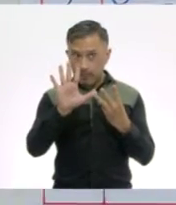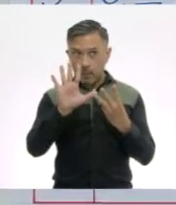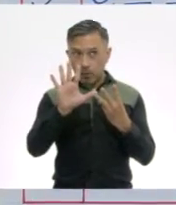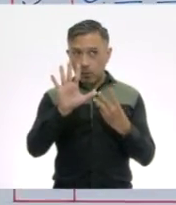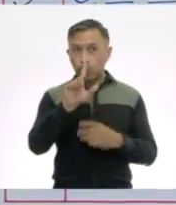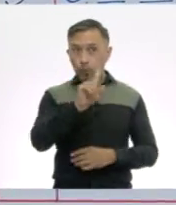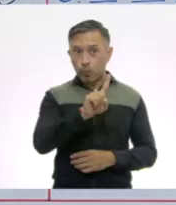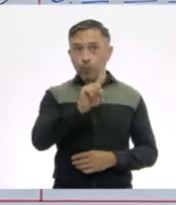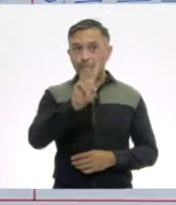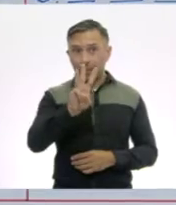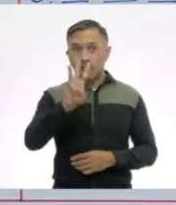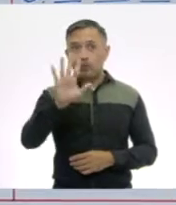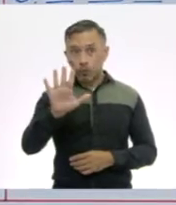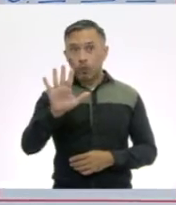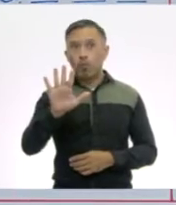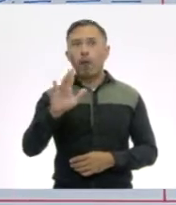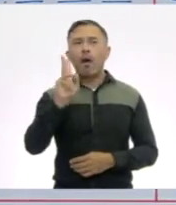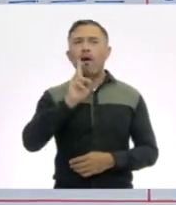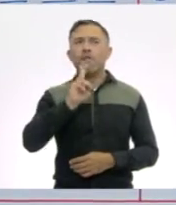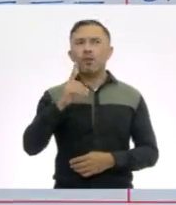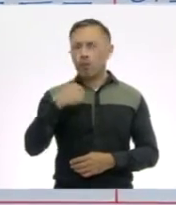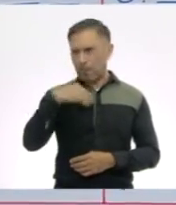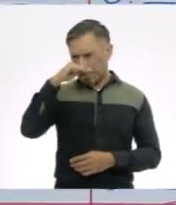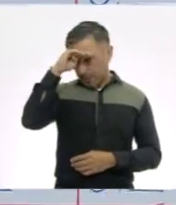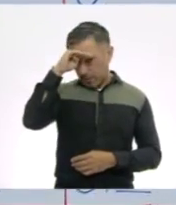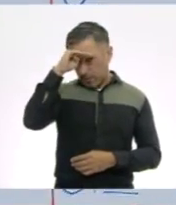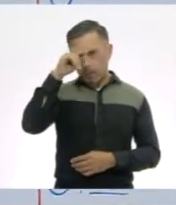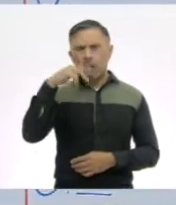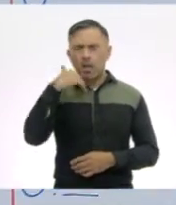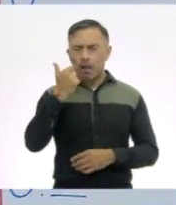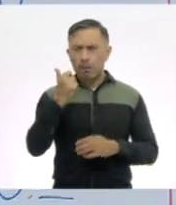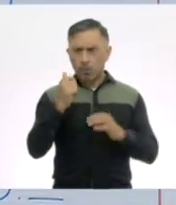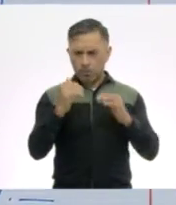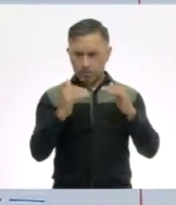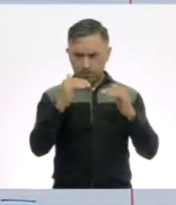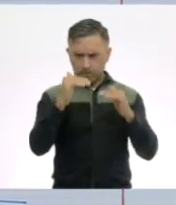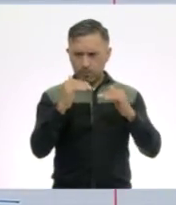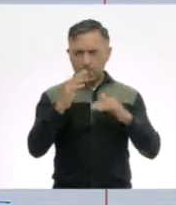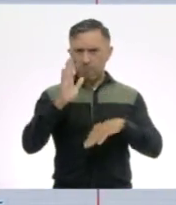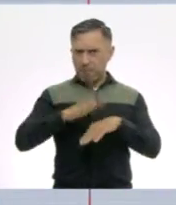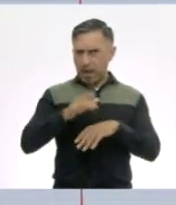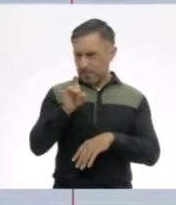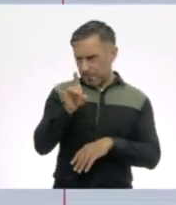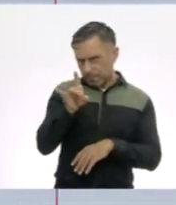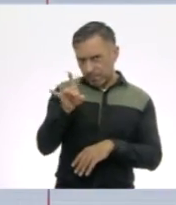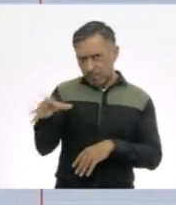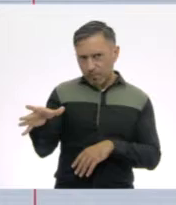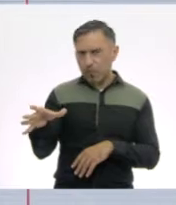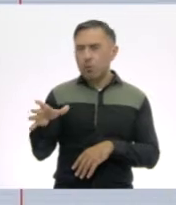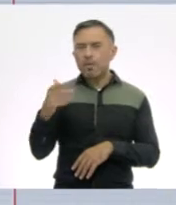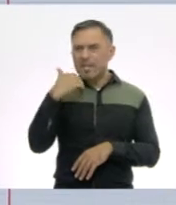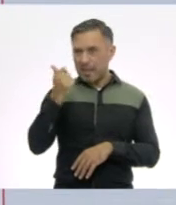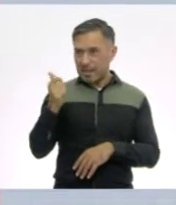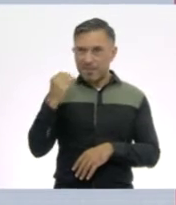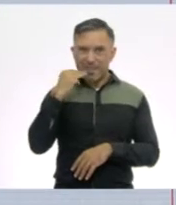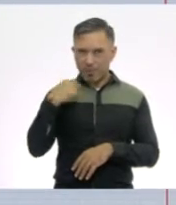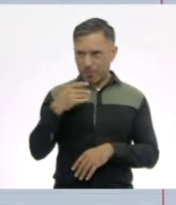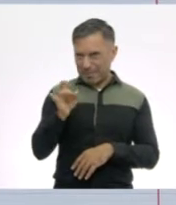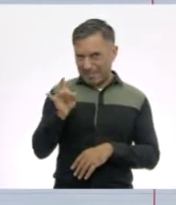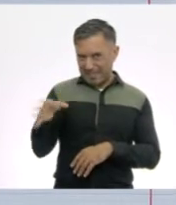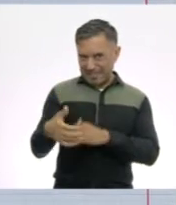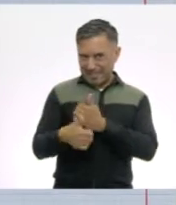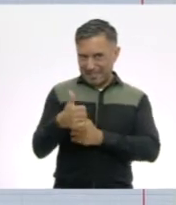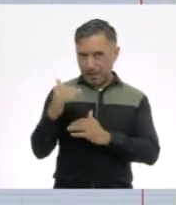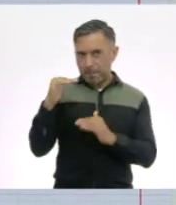yo pueda intentar ganarle a María y obtener el mayor número decimal? ¿Número? Ajá. Pues voy a escribir, recuerden la consigna de la clase